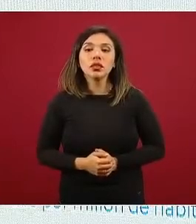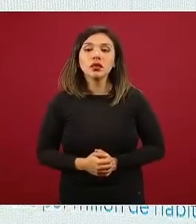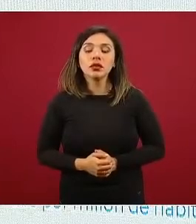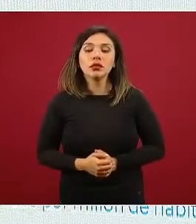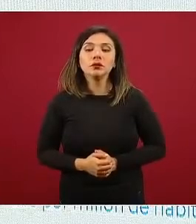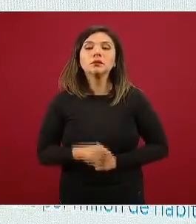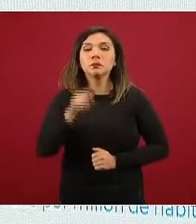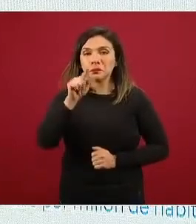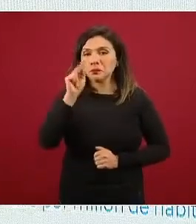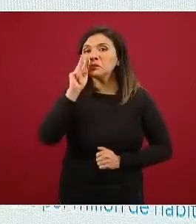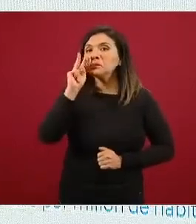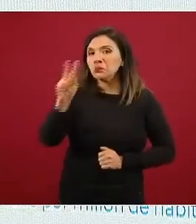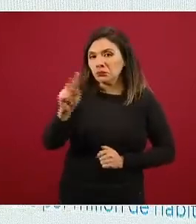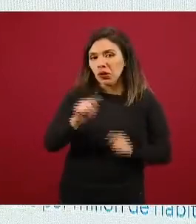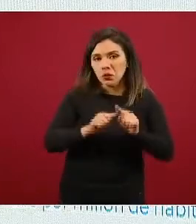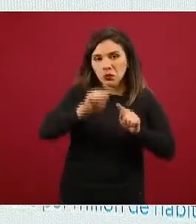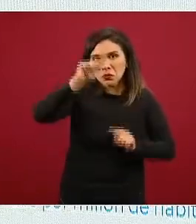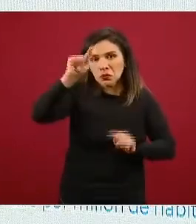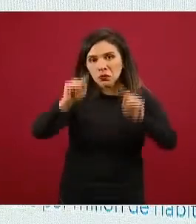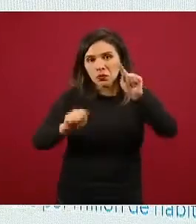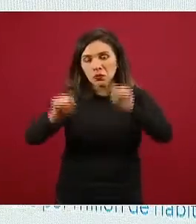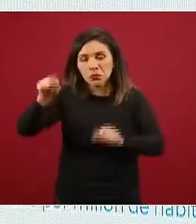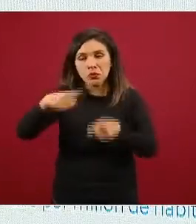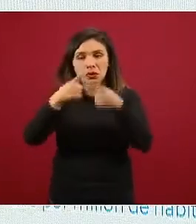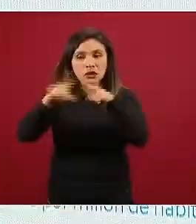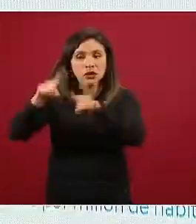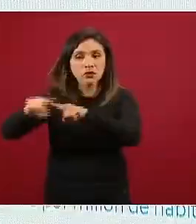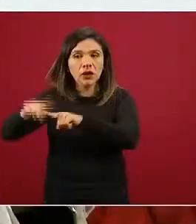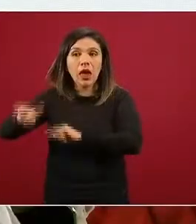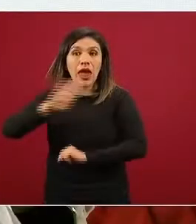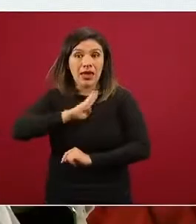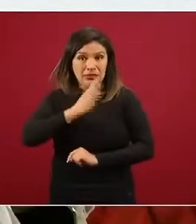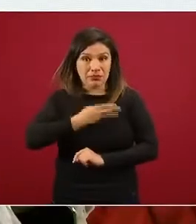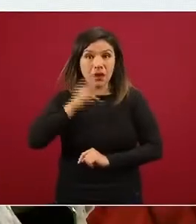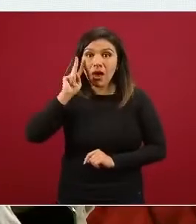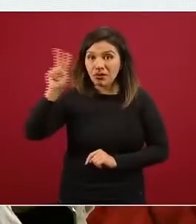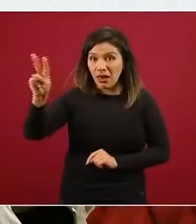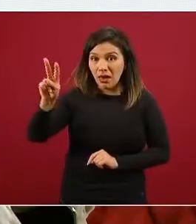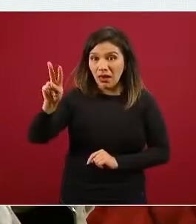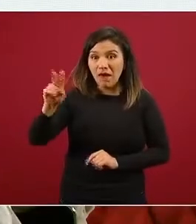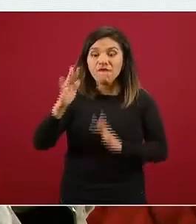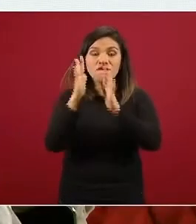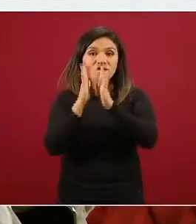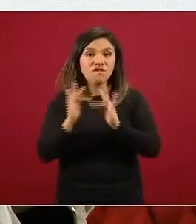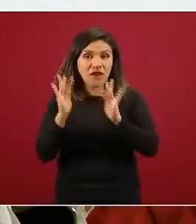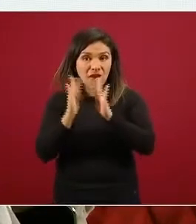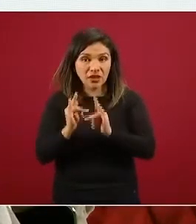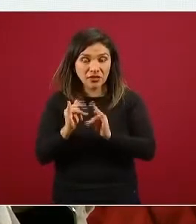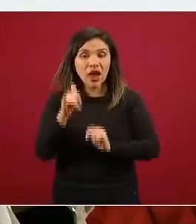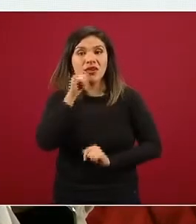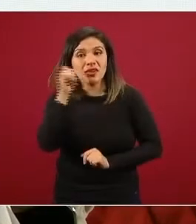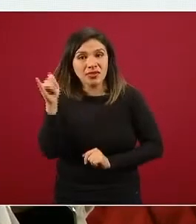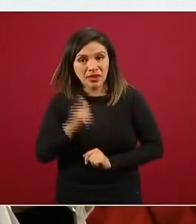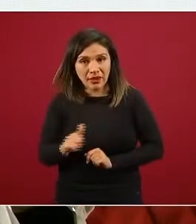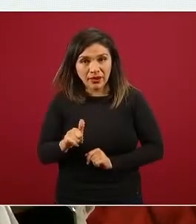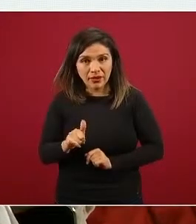Vean ustedes las curvas epidémicas de España, Francia e